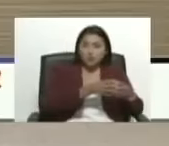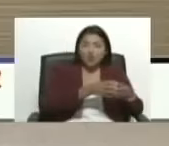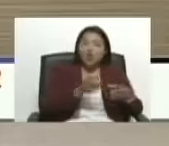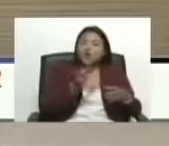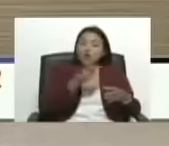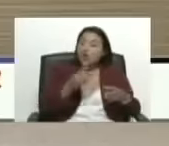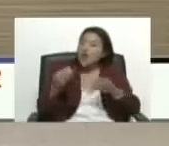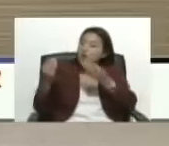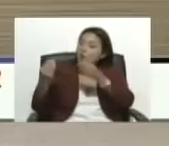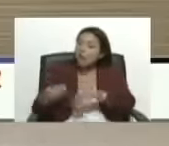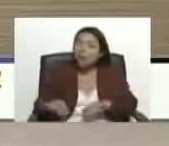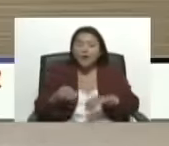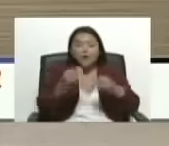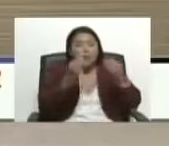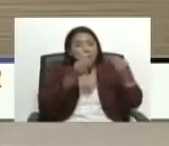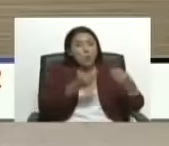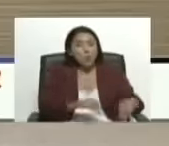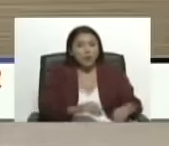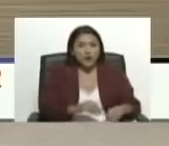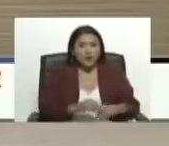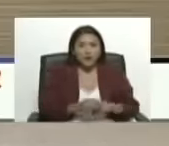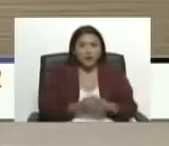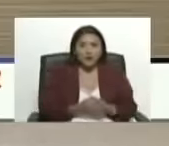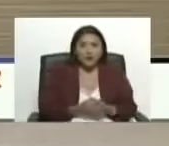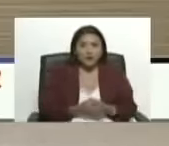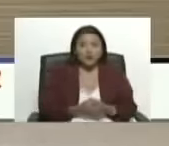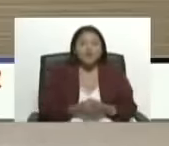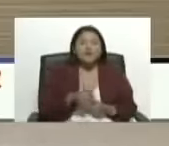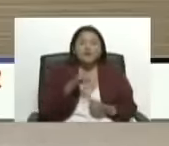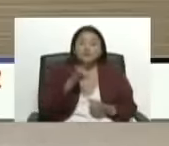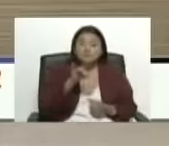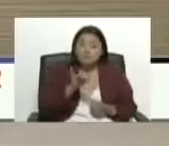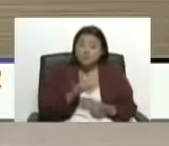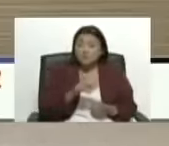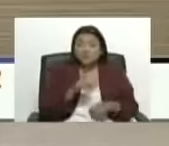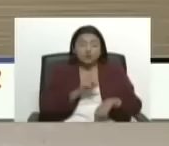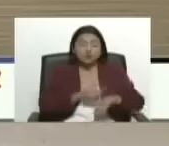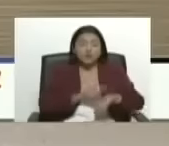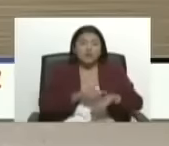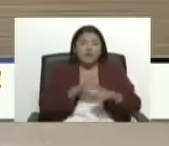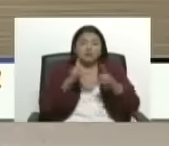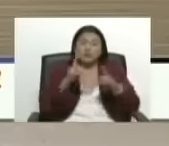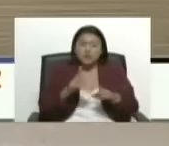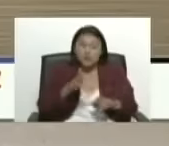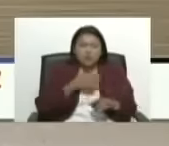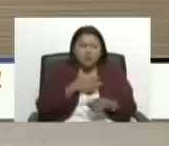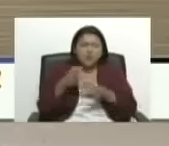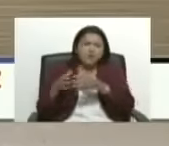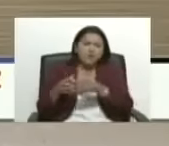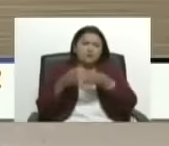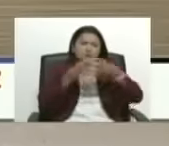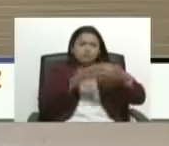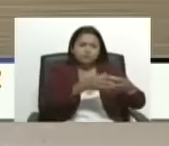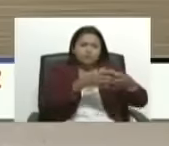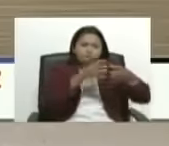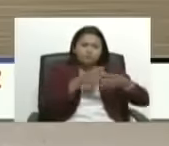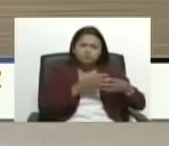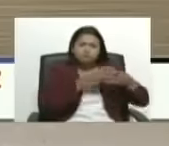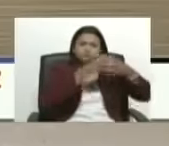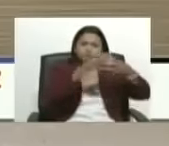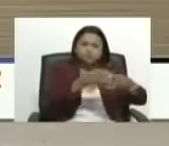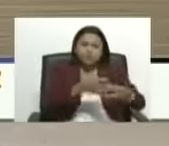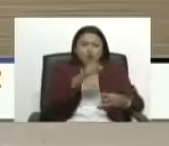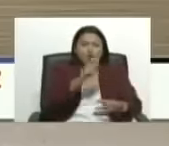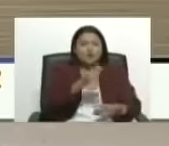acuerdo, en el momento en que lo decidieren, podían ir a la Corte Internacional de Justicia. En